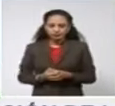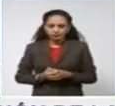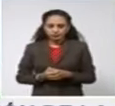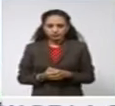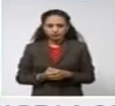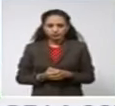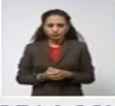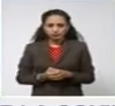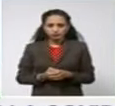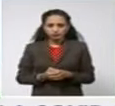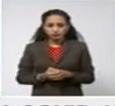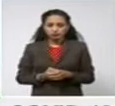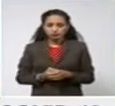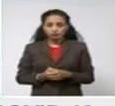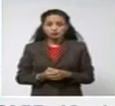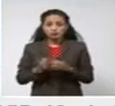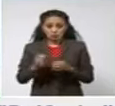encontraba crítico